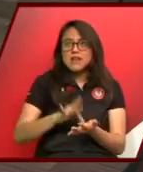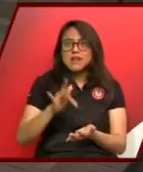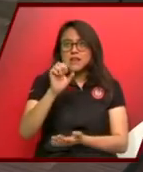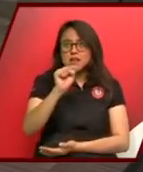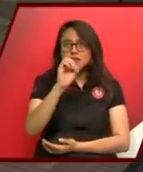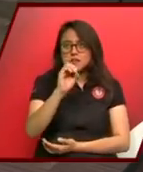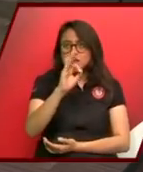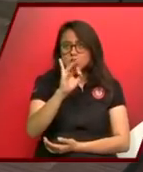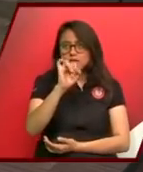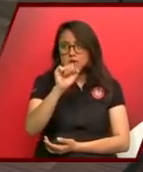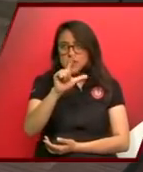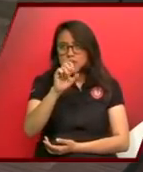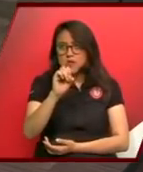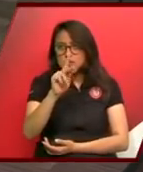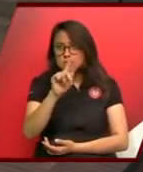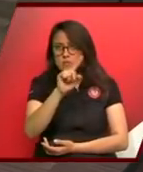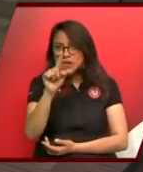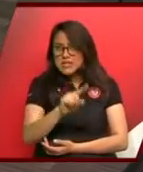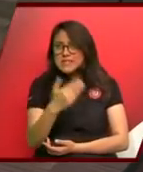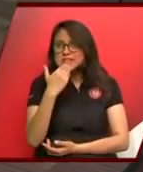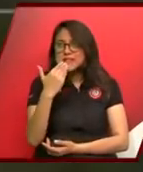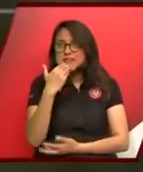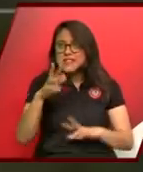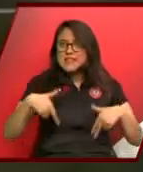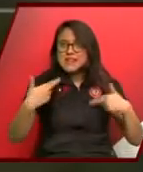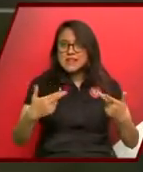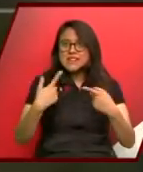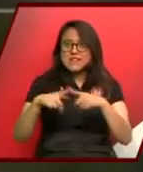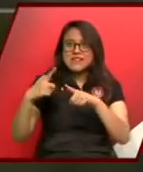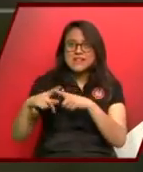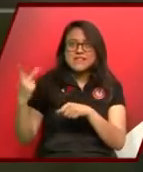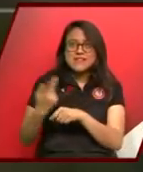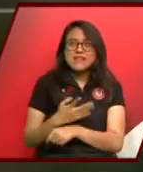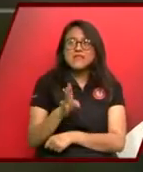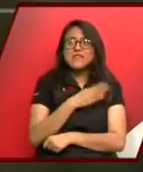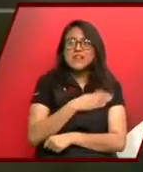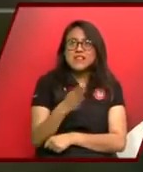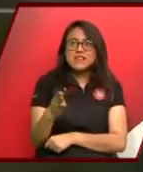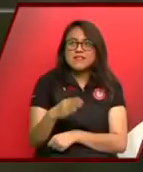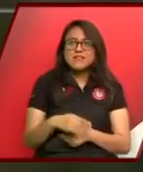directora del Círculo Editorial de la Azteca. Te agradezco mucho este obsequio para nuestro público.